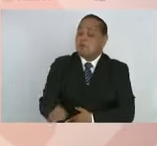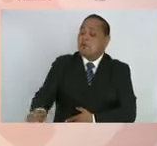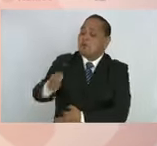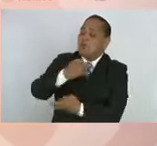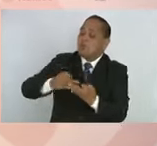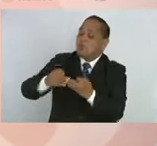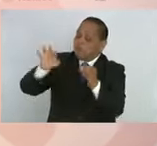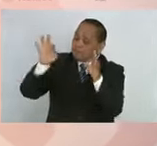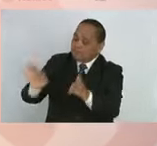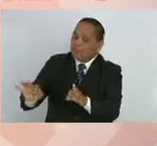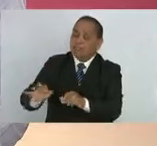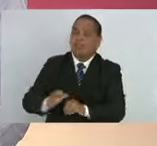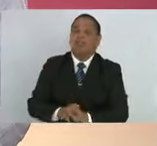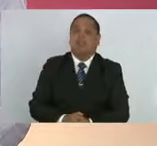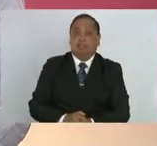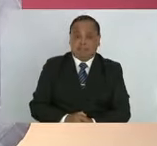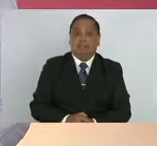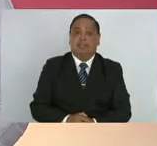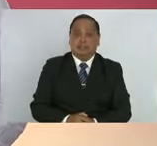Con